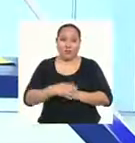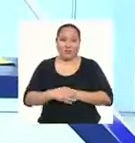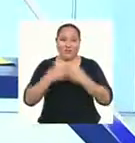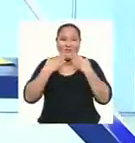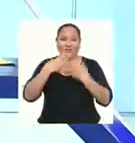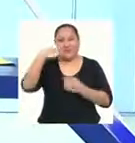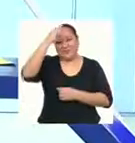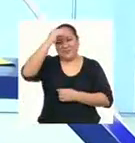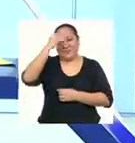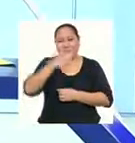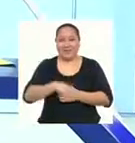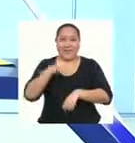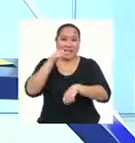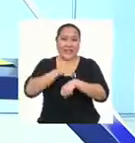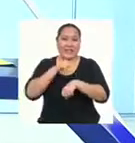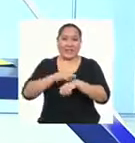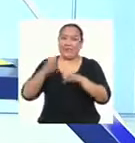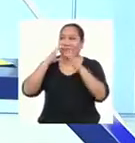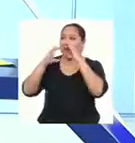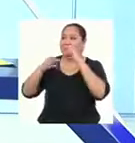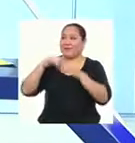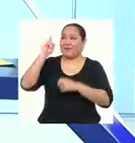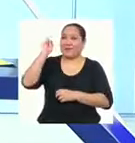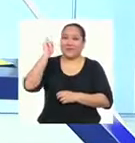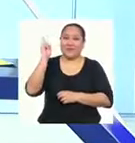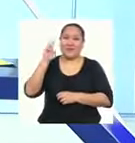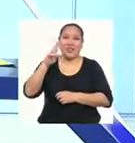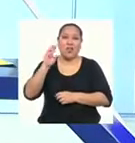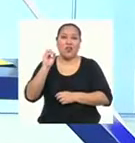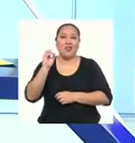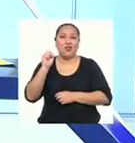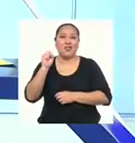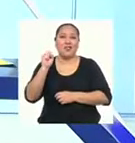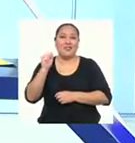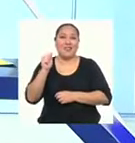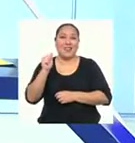Llegó el momento de hablar con la profesora Rosa Fuentes.